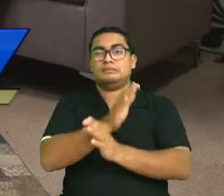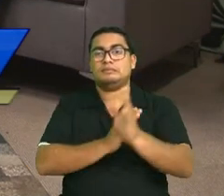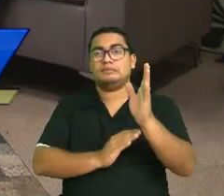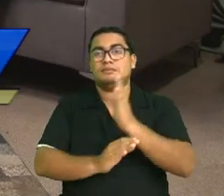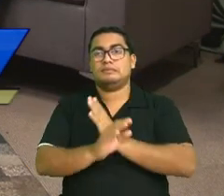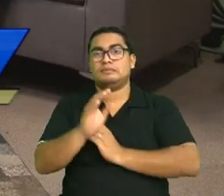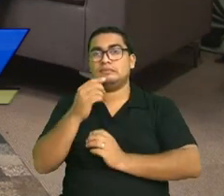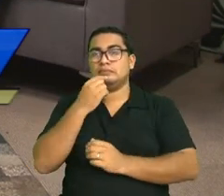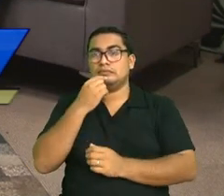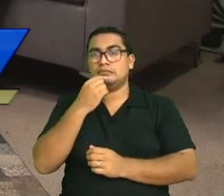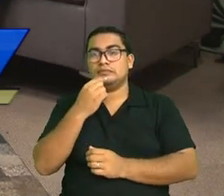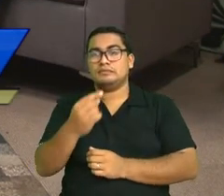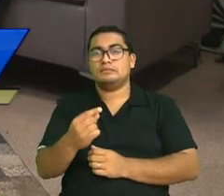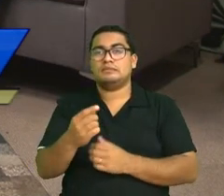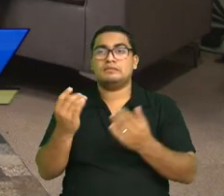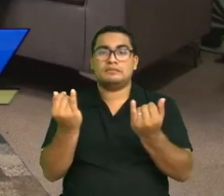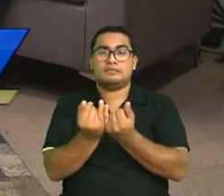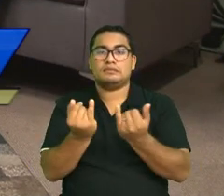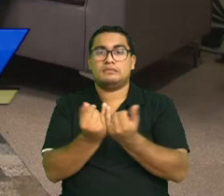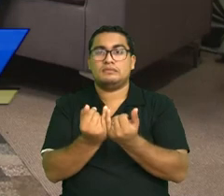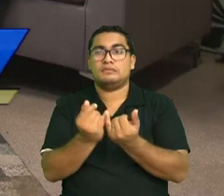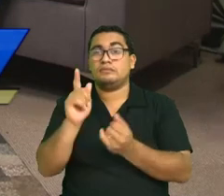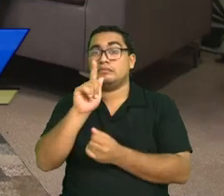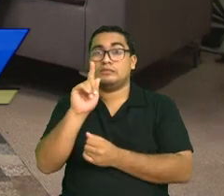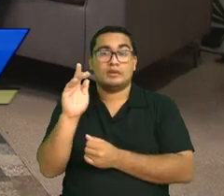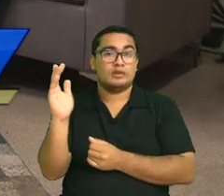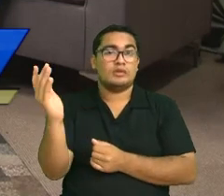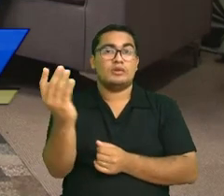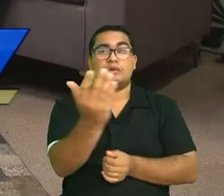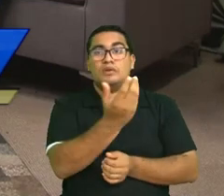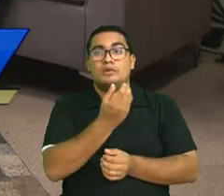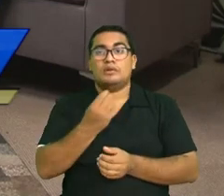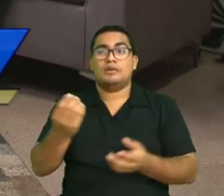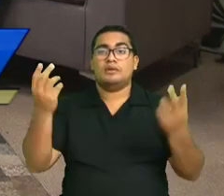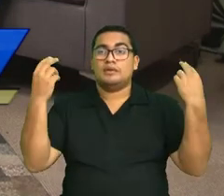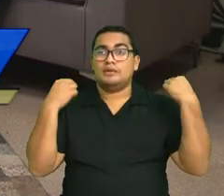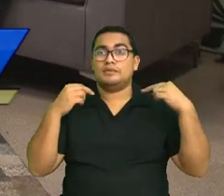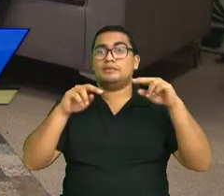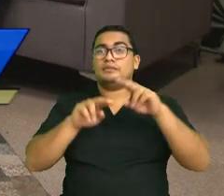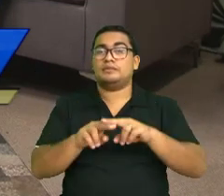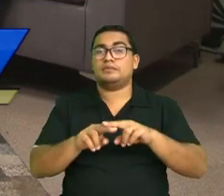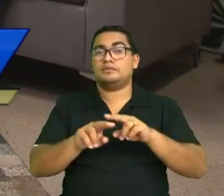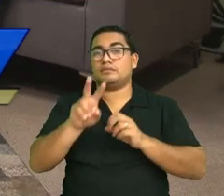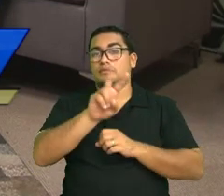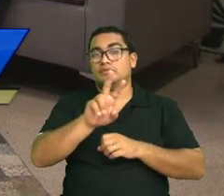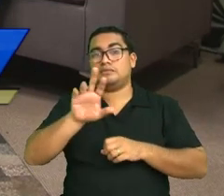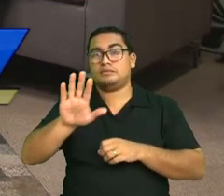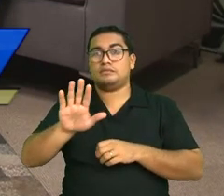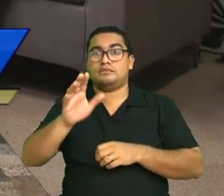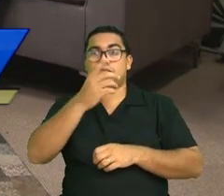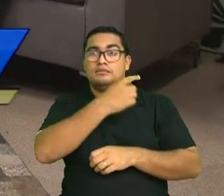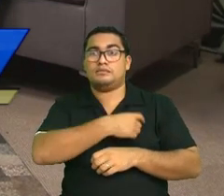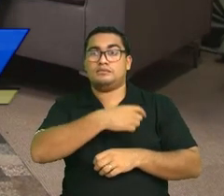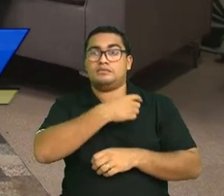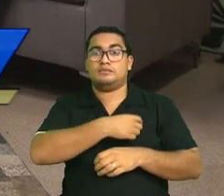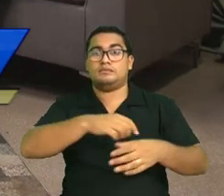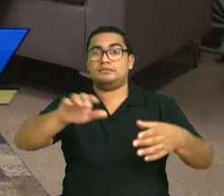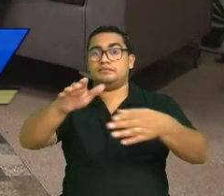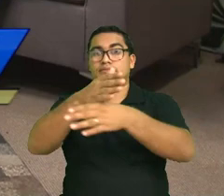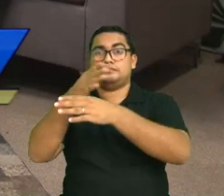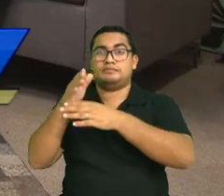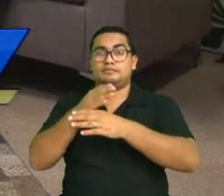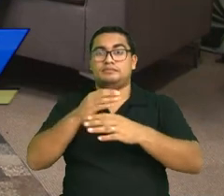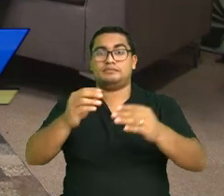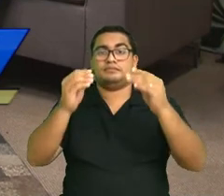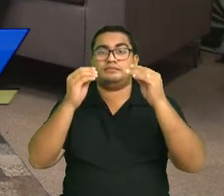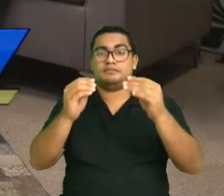y con las niñas, porque también todos estos maestros en las 25 escuelas, por ejemplo, de educación especial que tiene